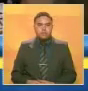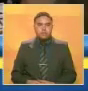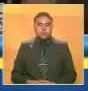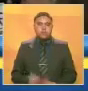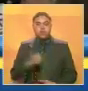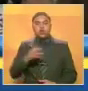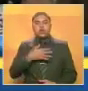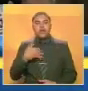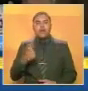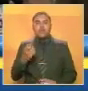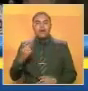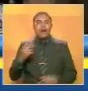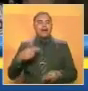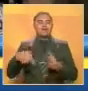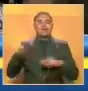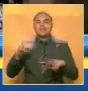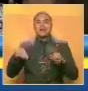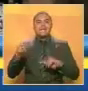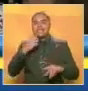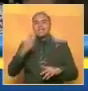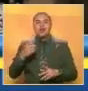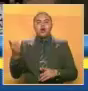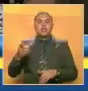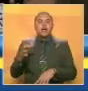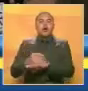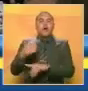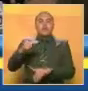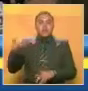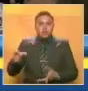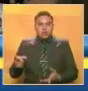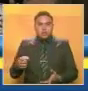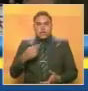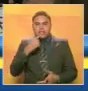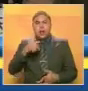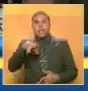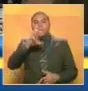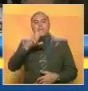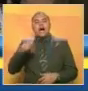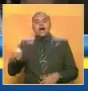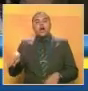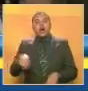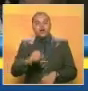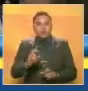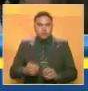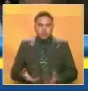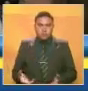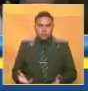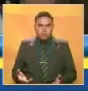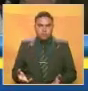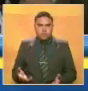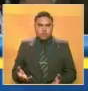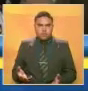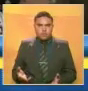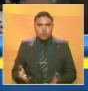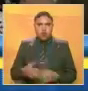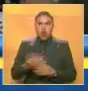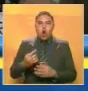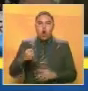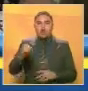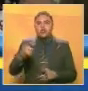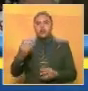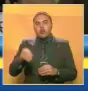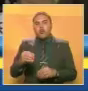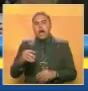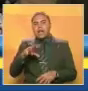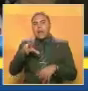Ellos quieren buscar la excusa, ahora es un sabotaje. De repente dicen que fue un perro callejero que pasó por ahí, o que fue otra iguana que mordió un